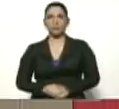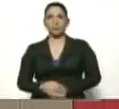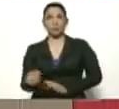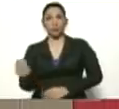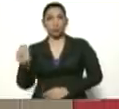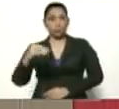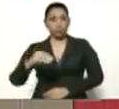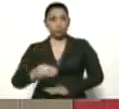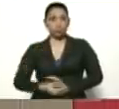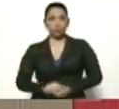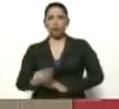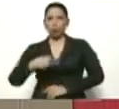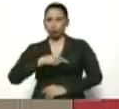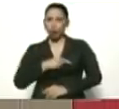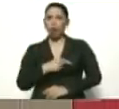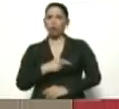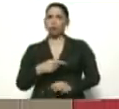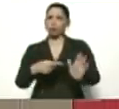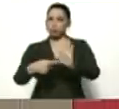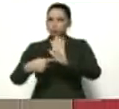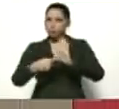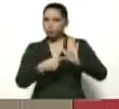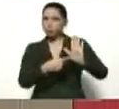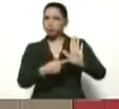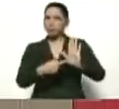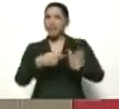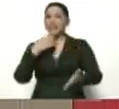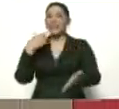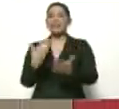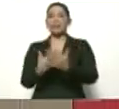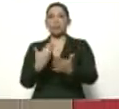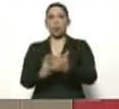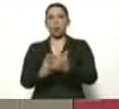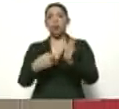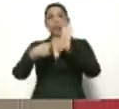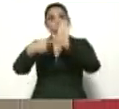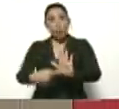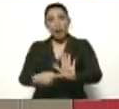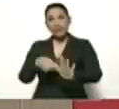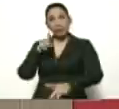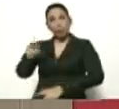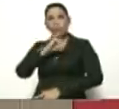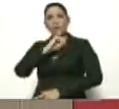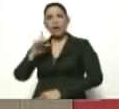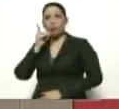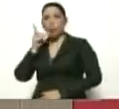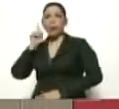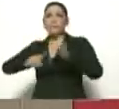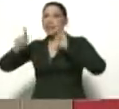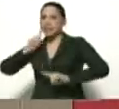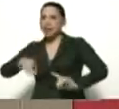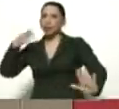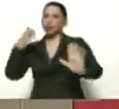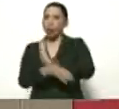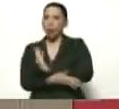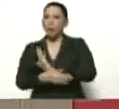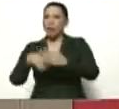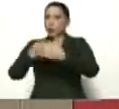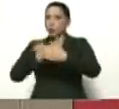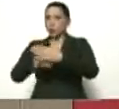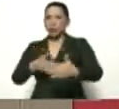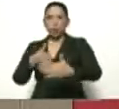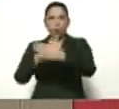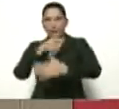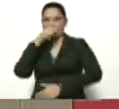vamos a mostrar un testimonio que demuestra que usted está mintiendo en lo que señala de la lucha contra el narcotráfico en colombia